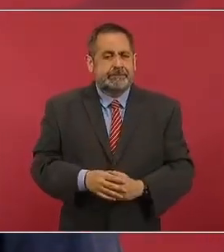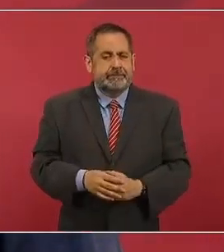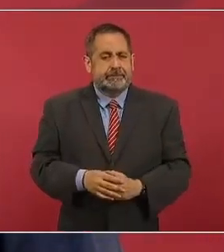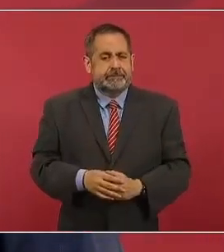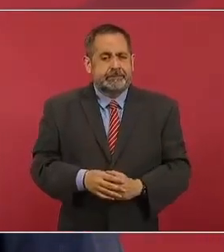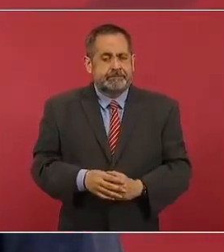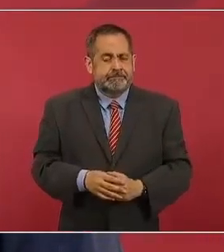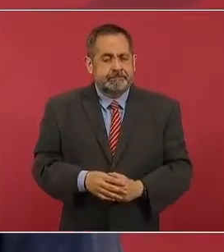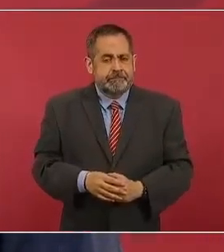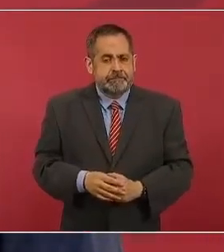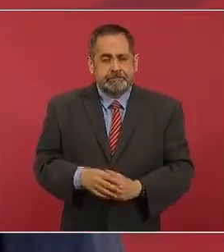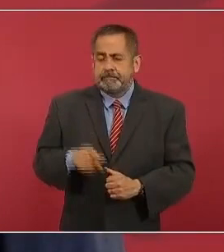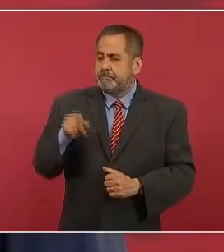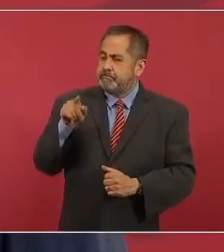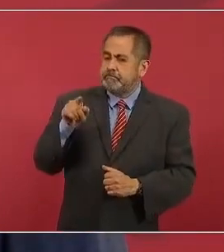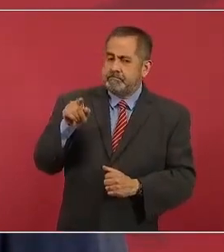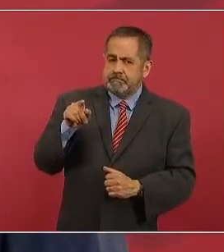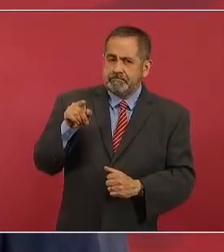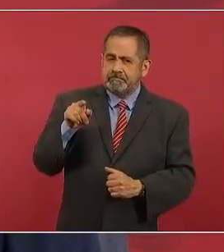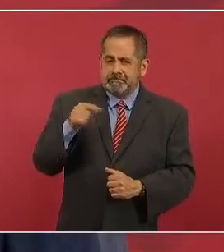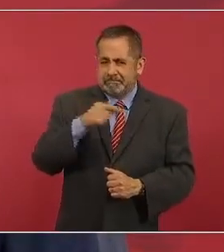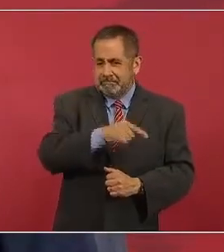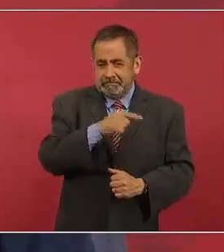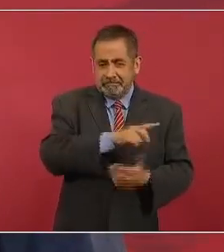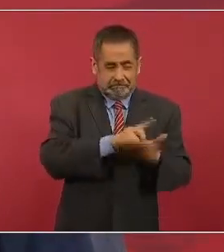que se trata de una felicidad